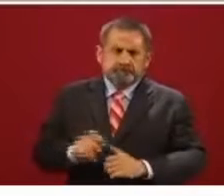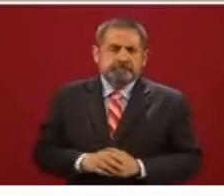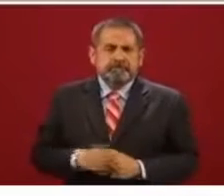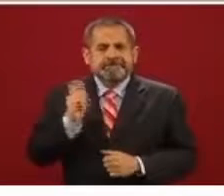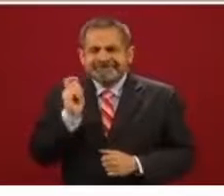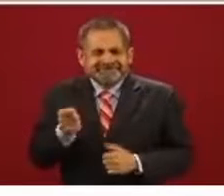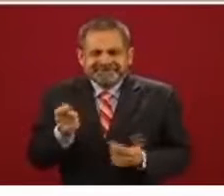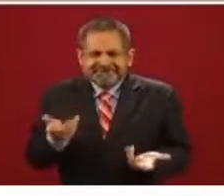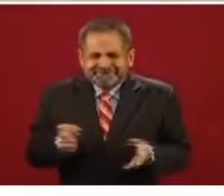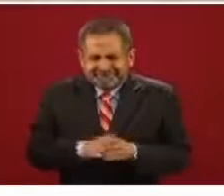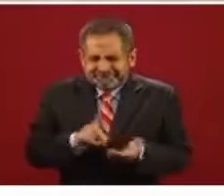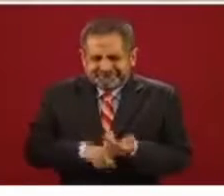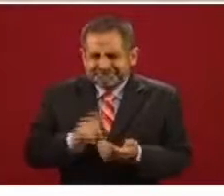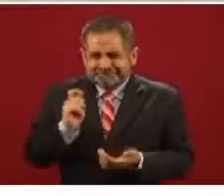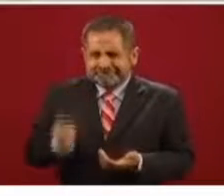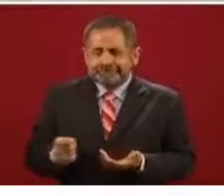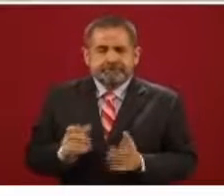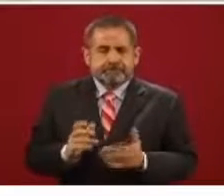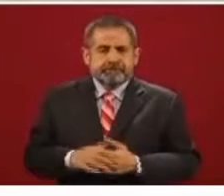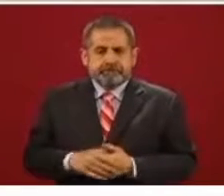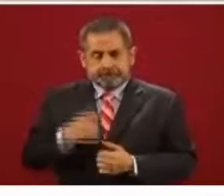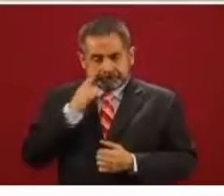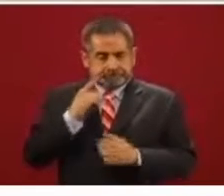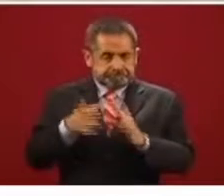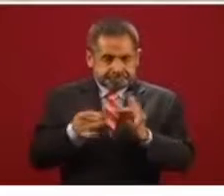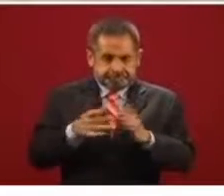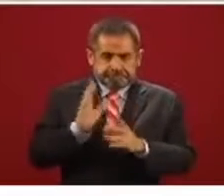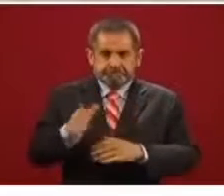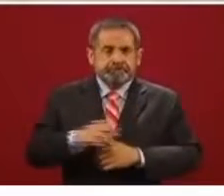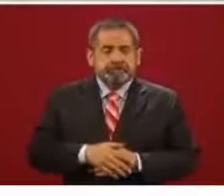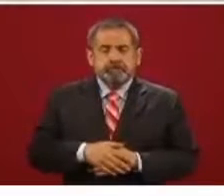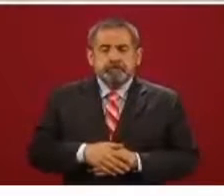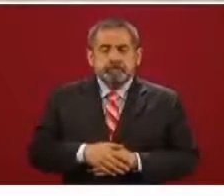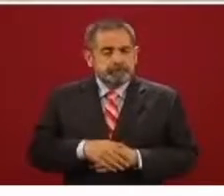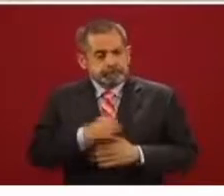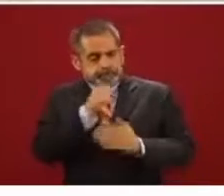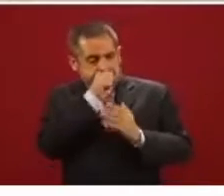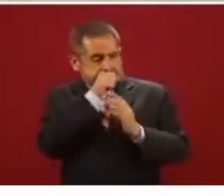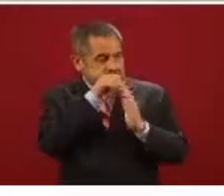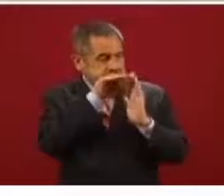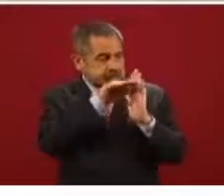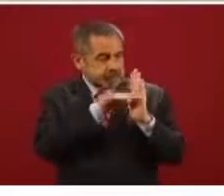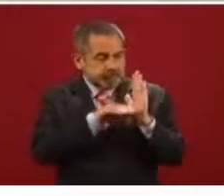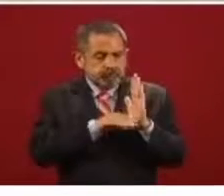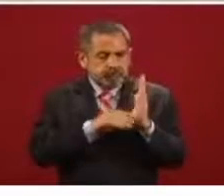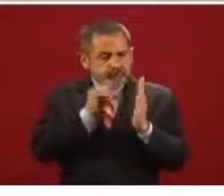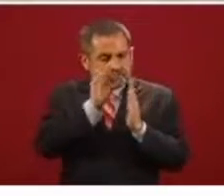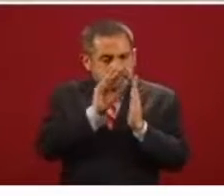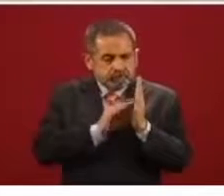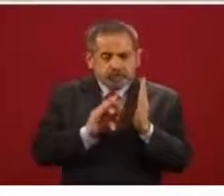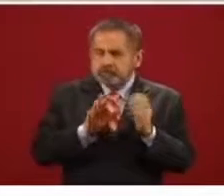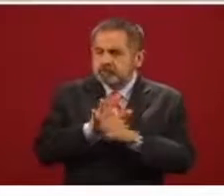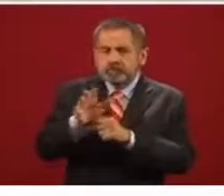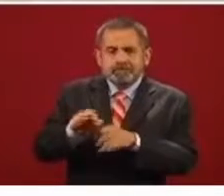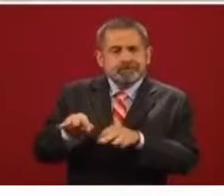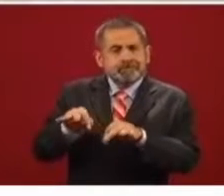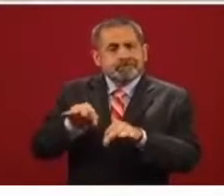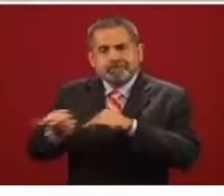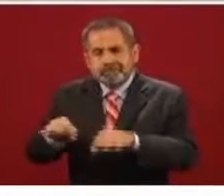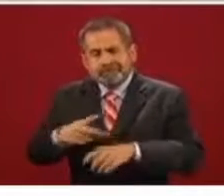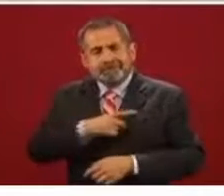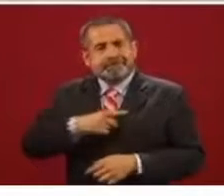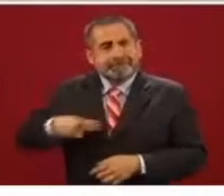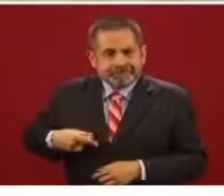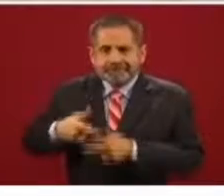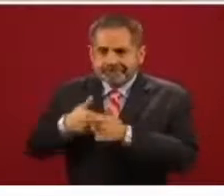¿Esto qué significa? Bueno, primero hemos hecho un catálogo de cuáles son las actividades esenciales